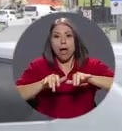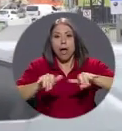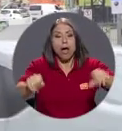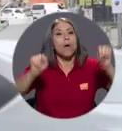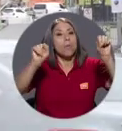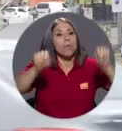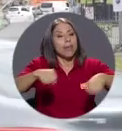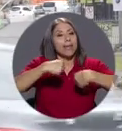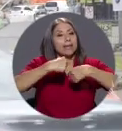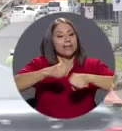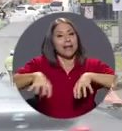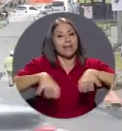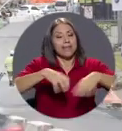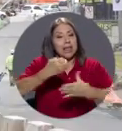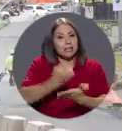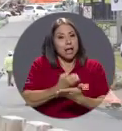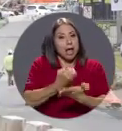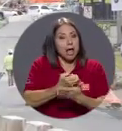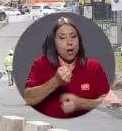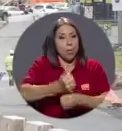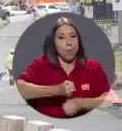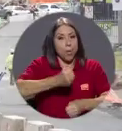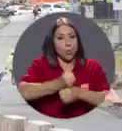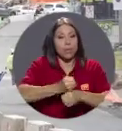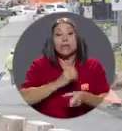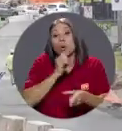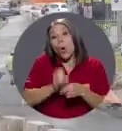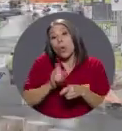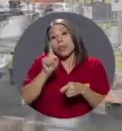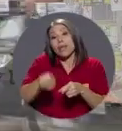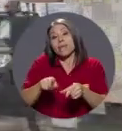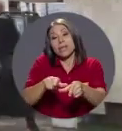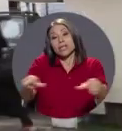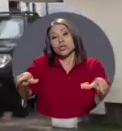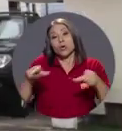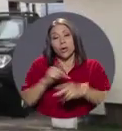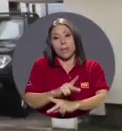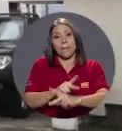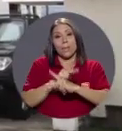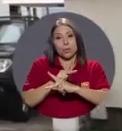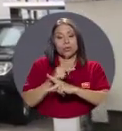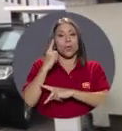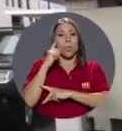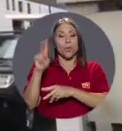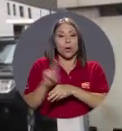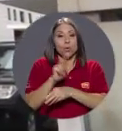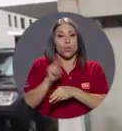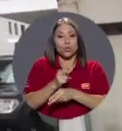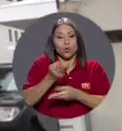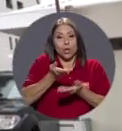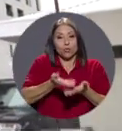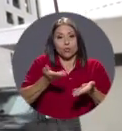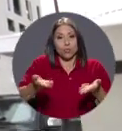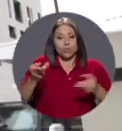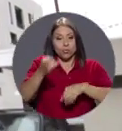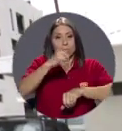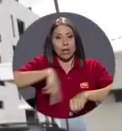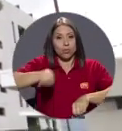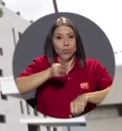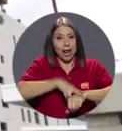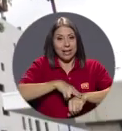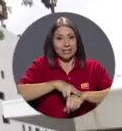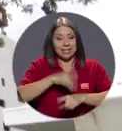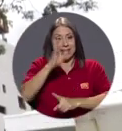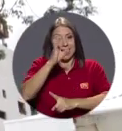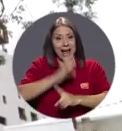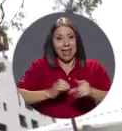generar actividades productivas o en donde hay que hacer zona de protección por el uso de los recursos naturales de cada territorio.